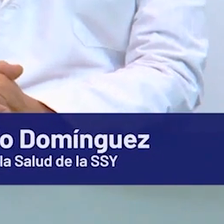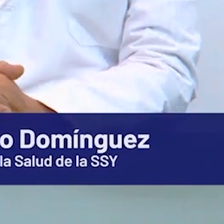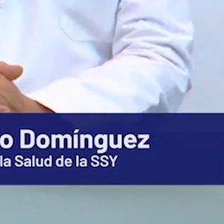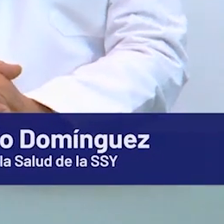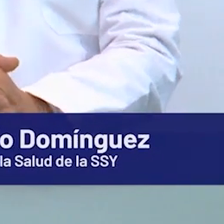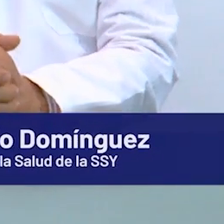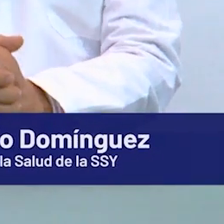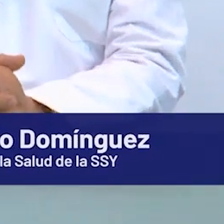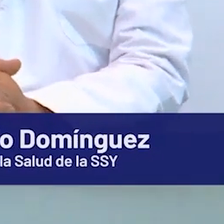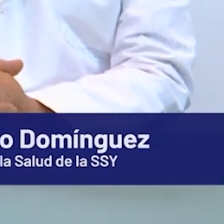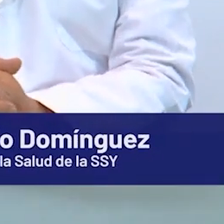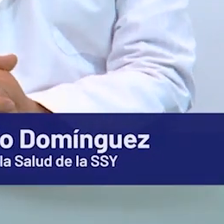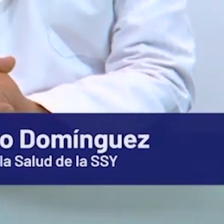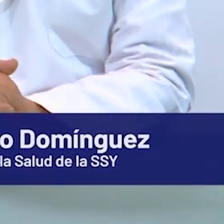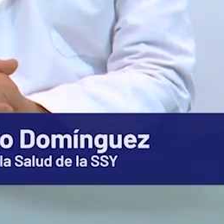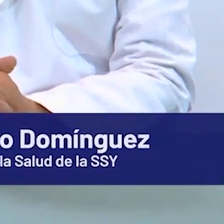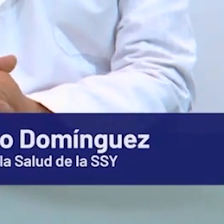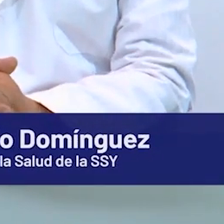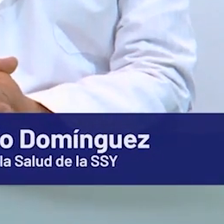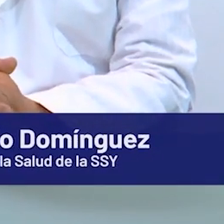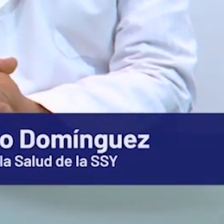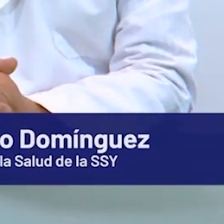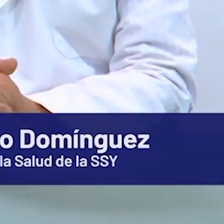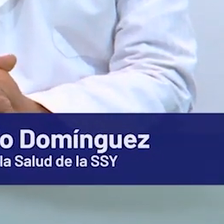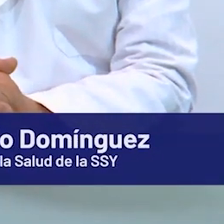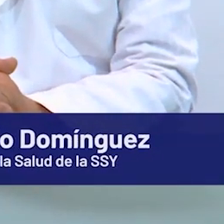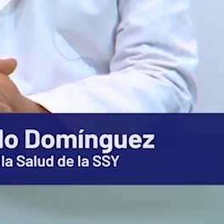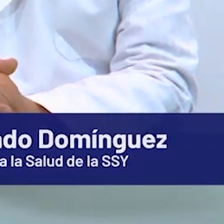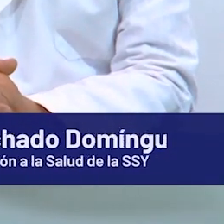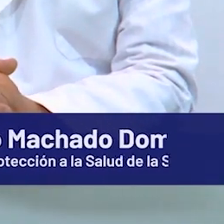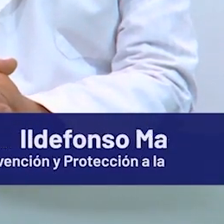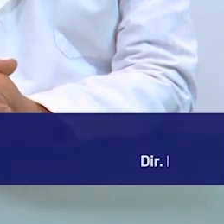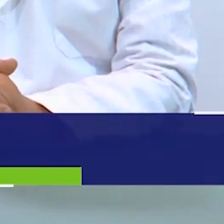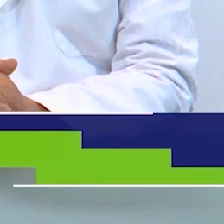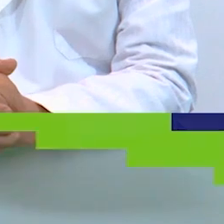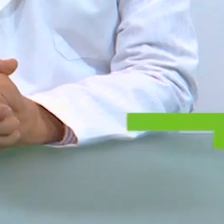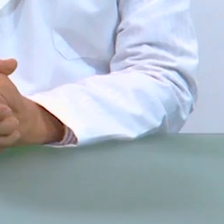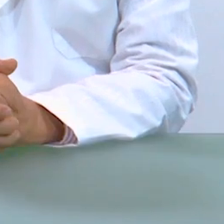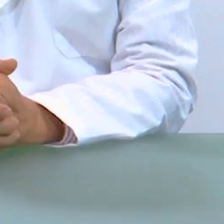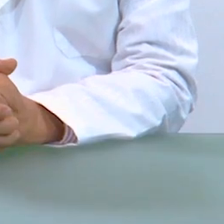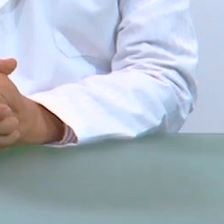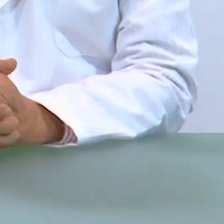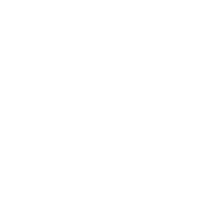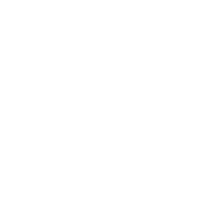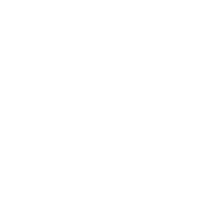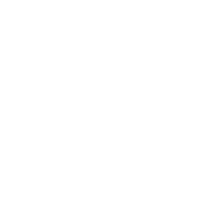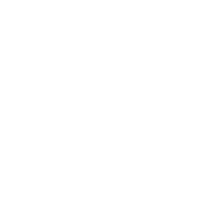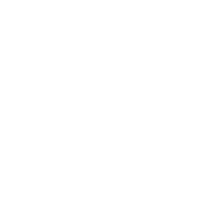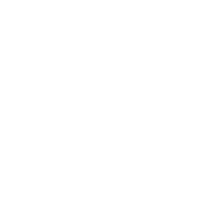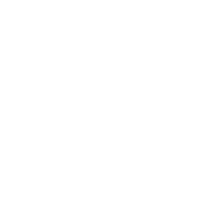Gracias, doctor. Muchas gracias. Estaremos actualizando esta información todos los días por este mismo medio. Muchas gracias. Gracias.